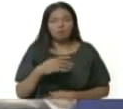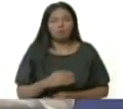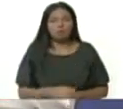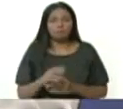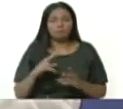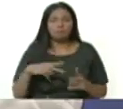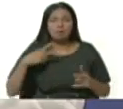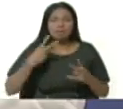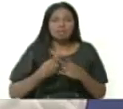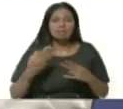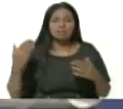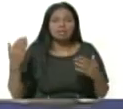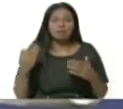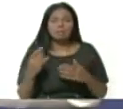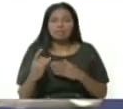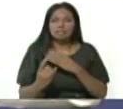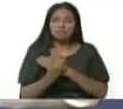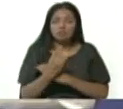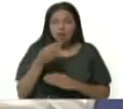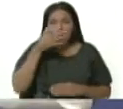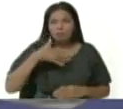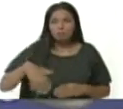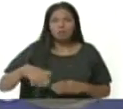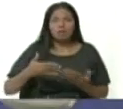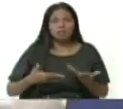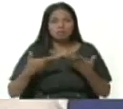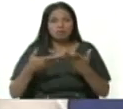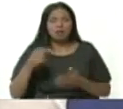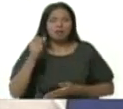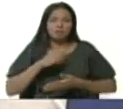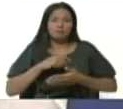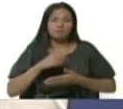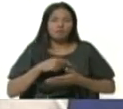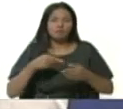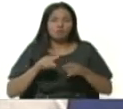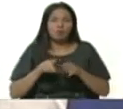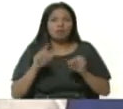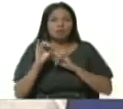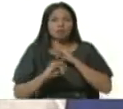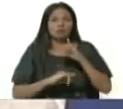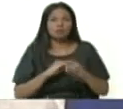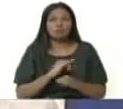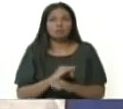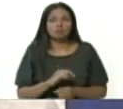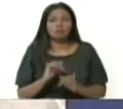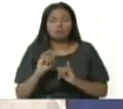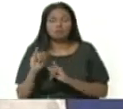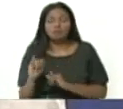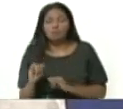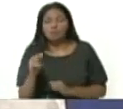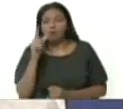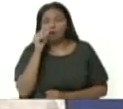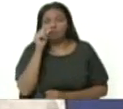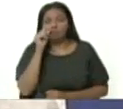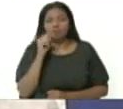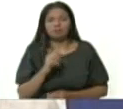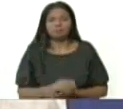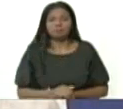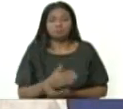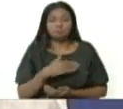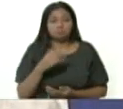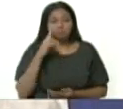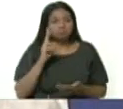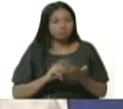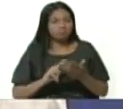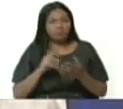traicionar a un pueblo. Valiente para entregarse al Fondo Monetario Internacional. Si usted, señor Lenín Moreno, quiere ver